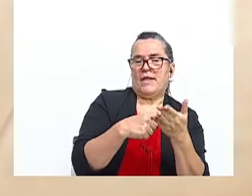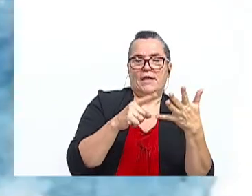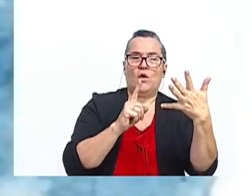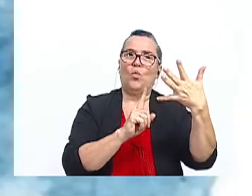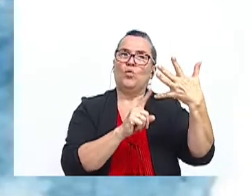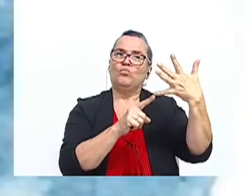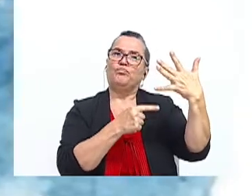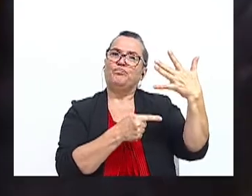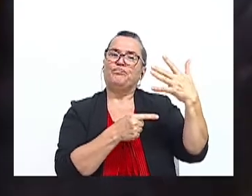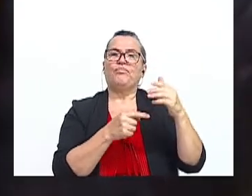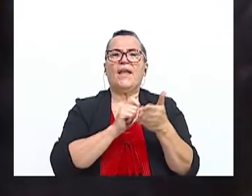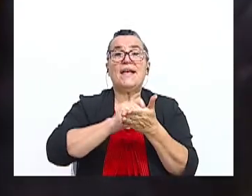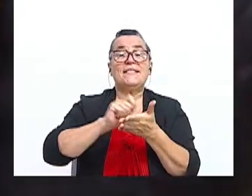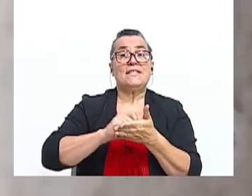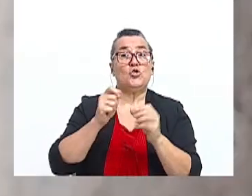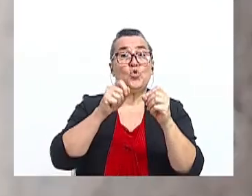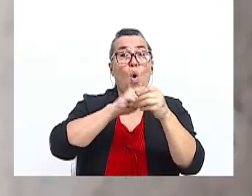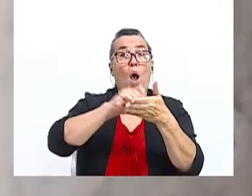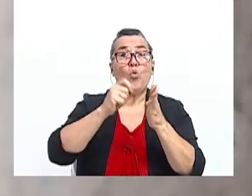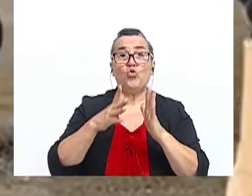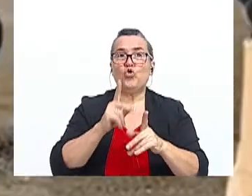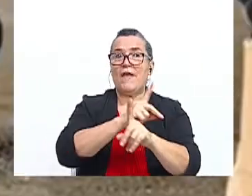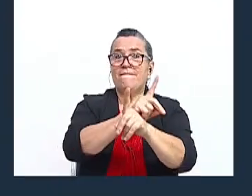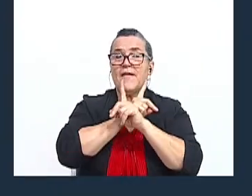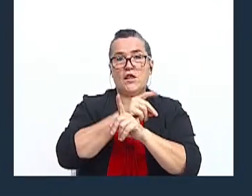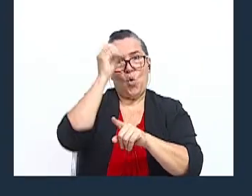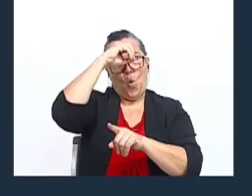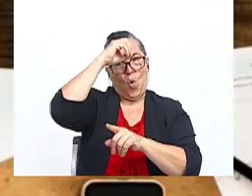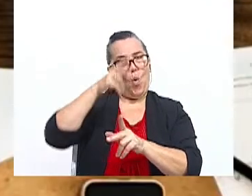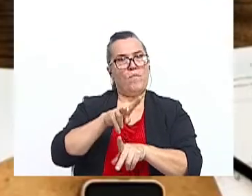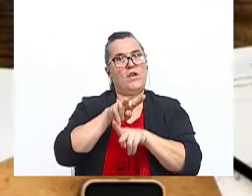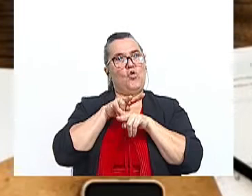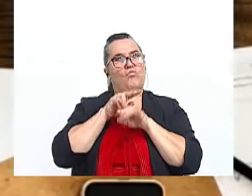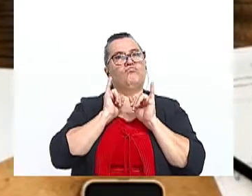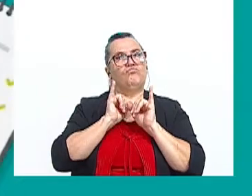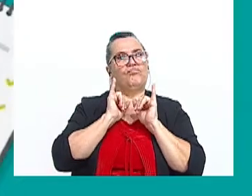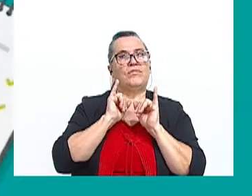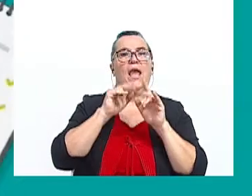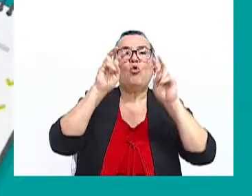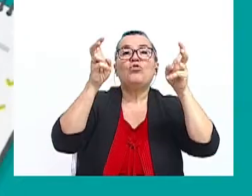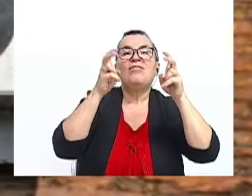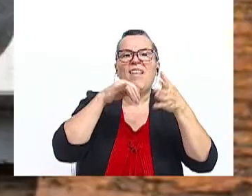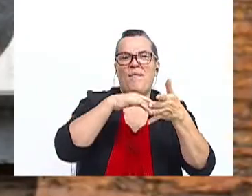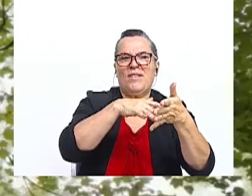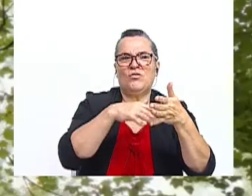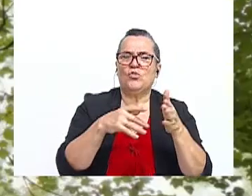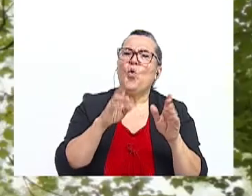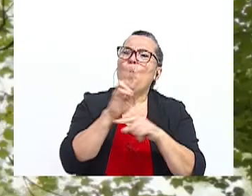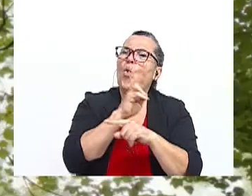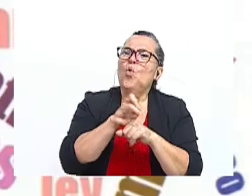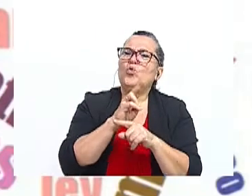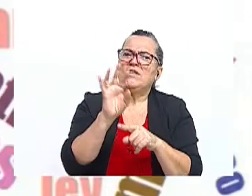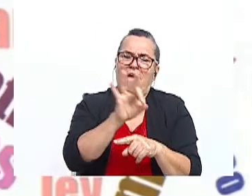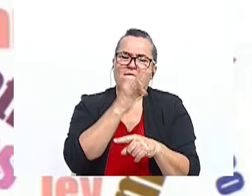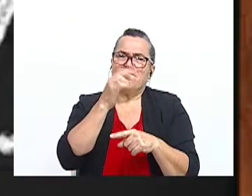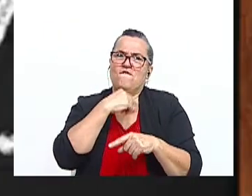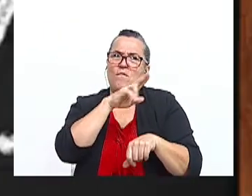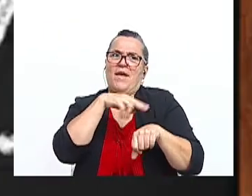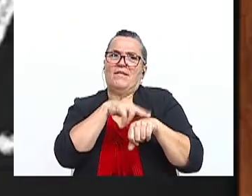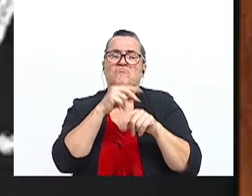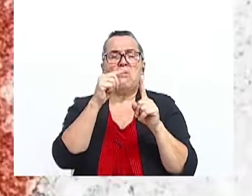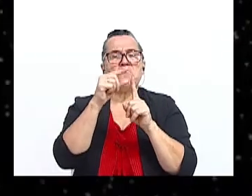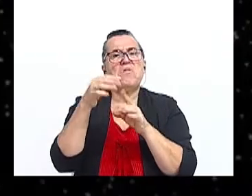un escrito en el que el autor defiende una posición frente a un tema de estudio. Empleará un estilo natural, con